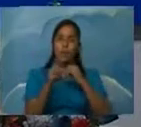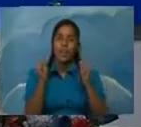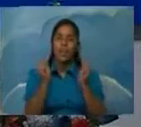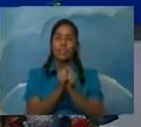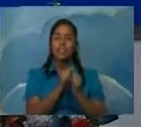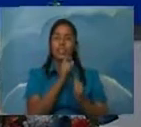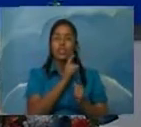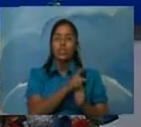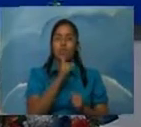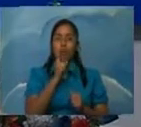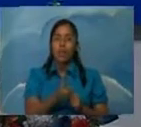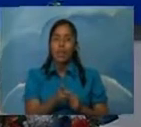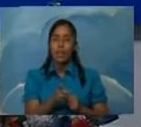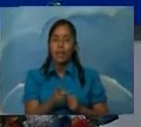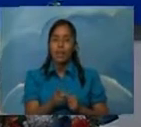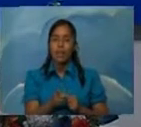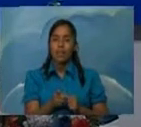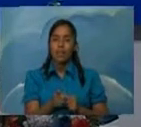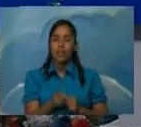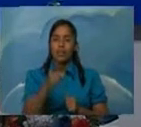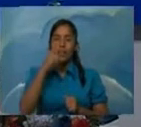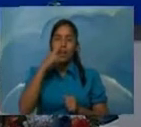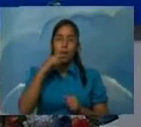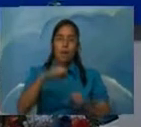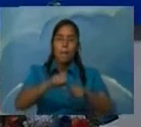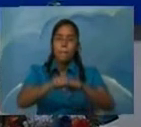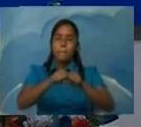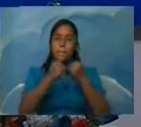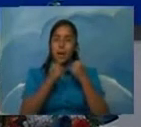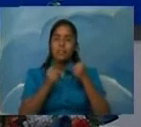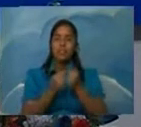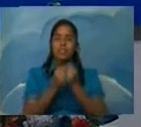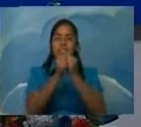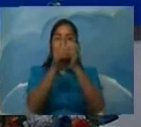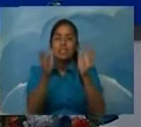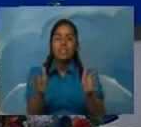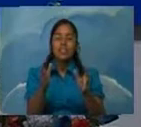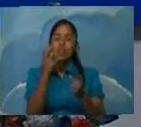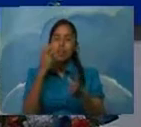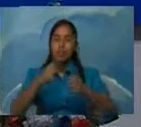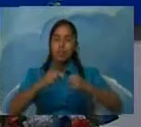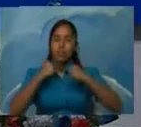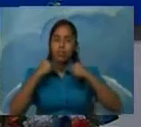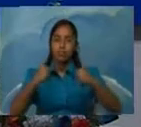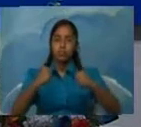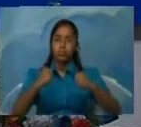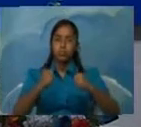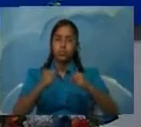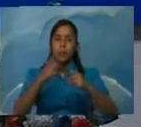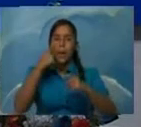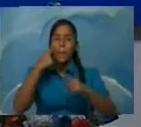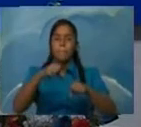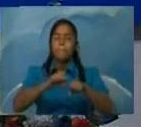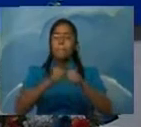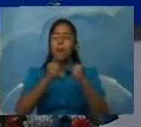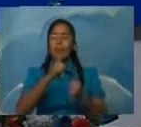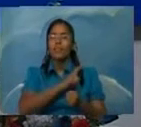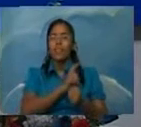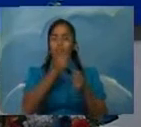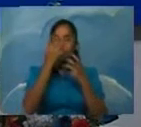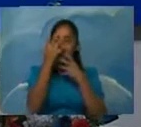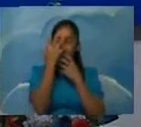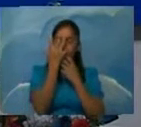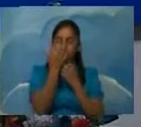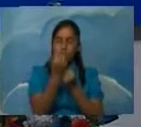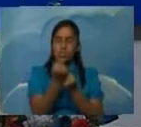7 días comerás con ella. Pan sin levadura. Pan sin levadura. Pan de aflicción. Pan